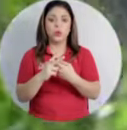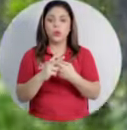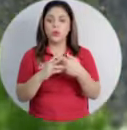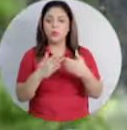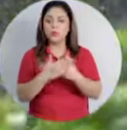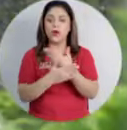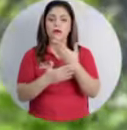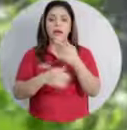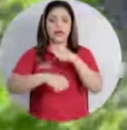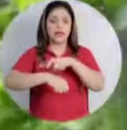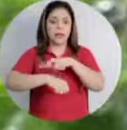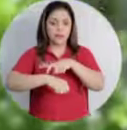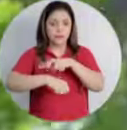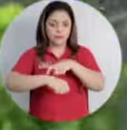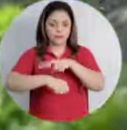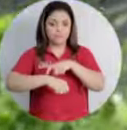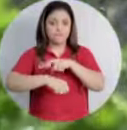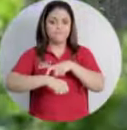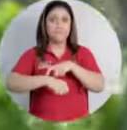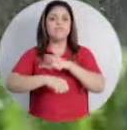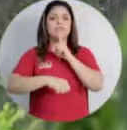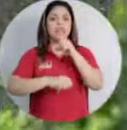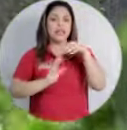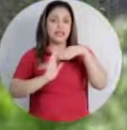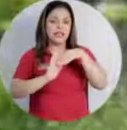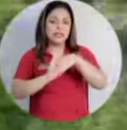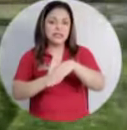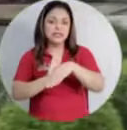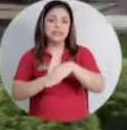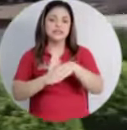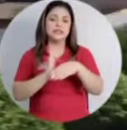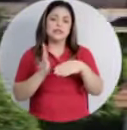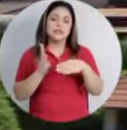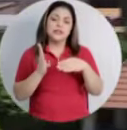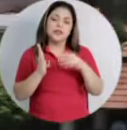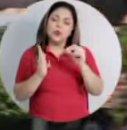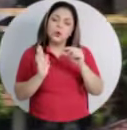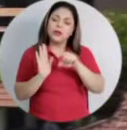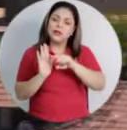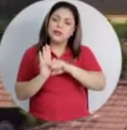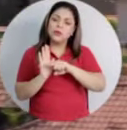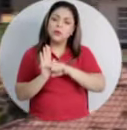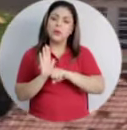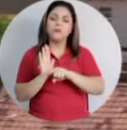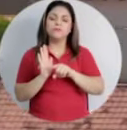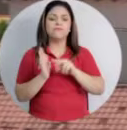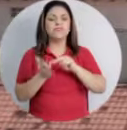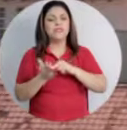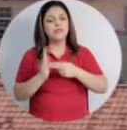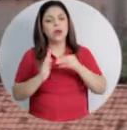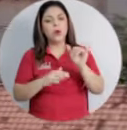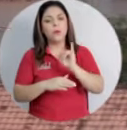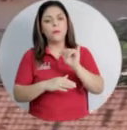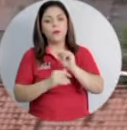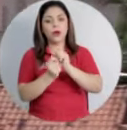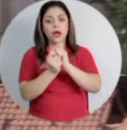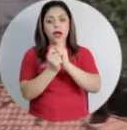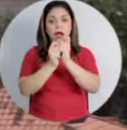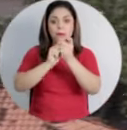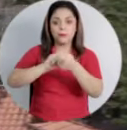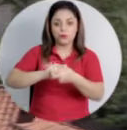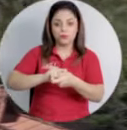es hablar en negativo. Yo digo que estamos en un momento de cambio, es un hipercambio, o sea, lo apuntas muy